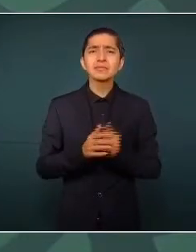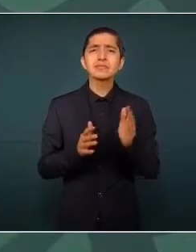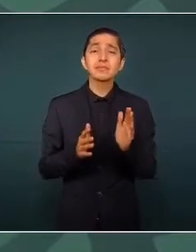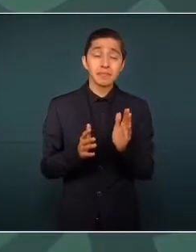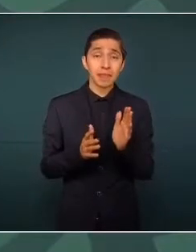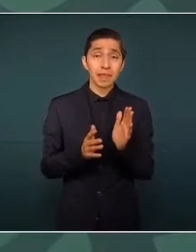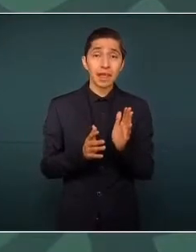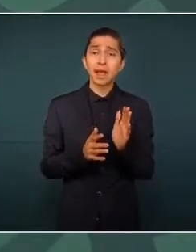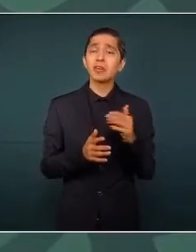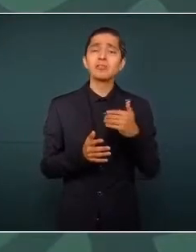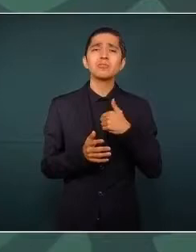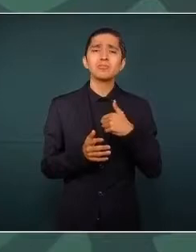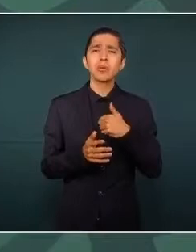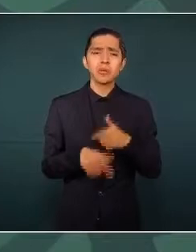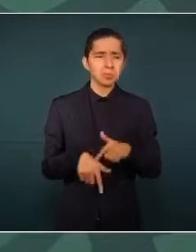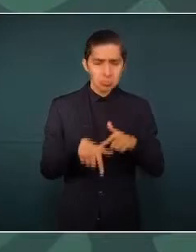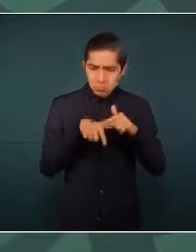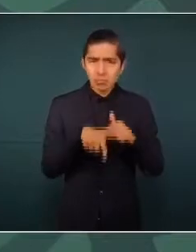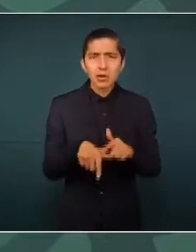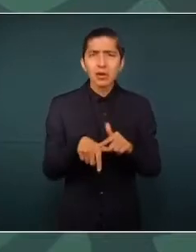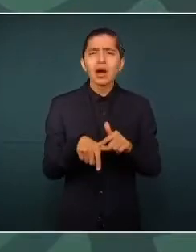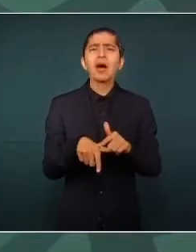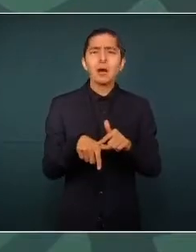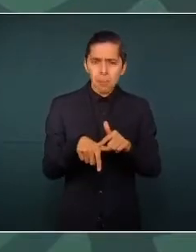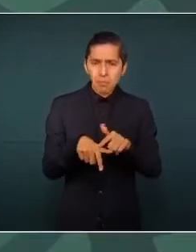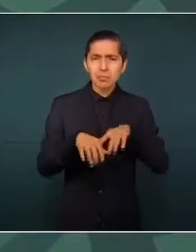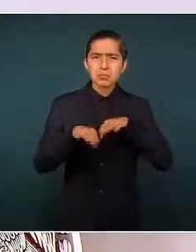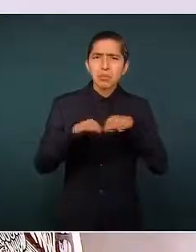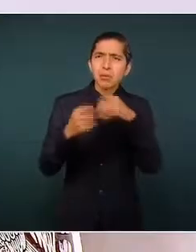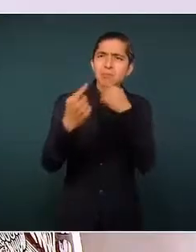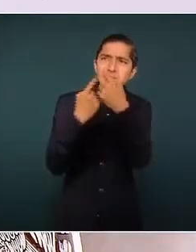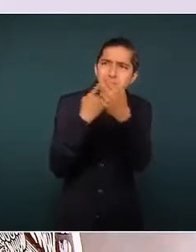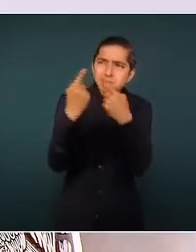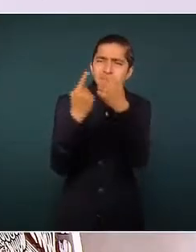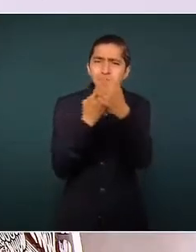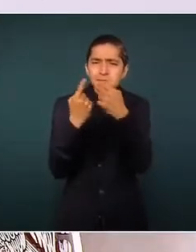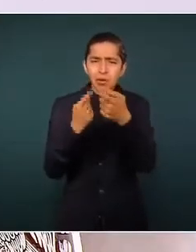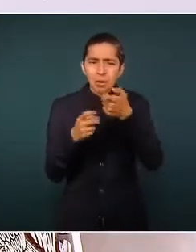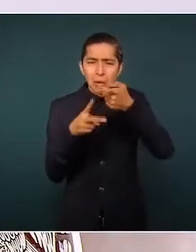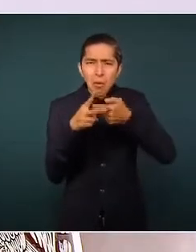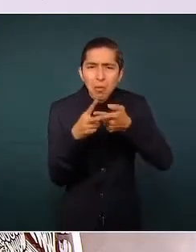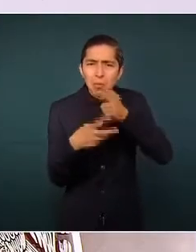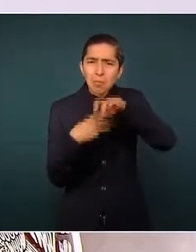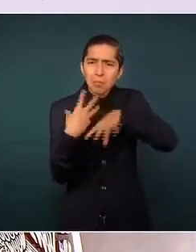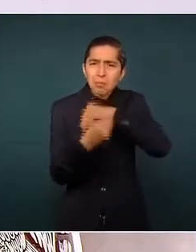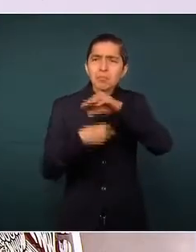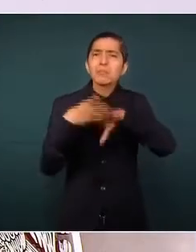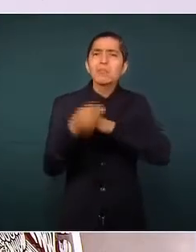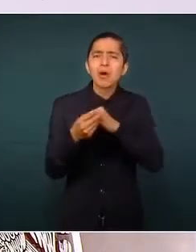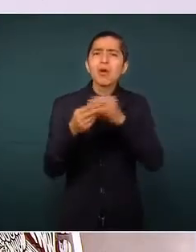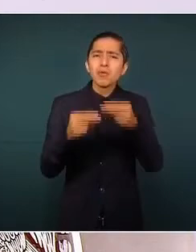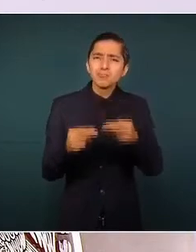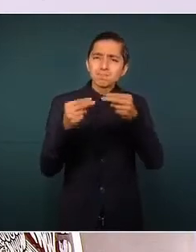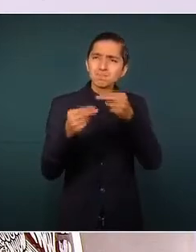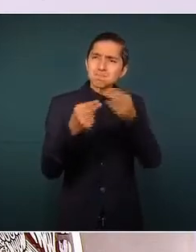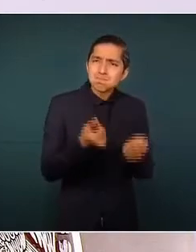a mantener siempre la cooperación en lo económico, en lo